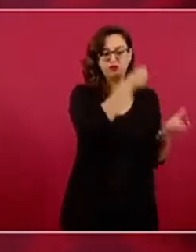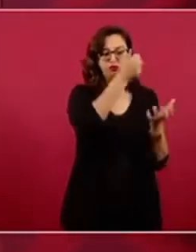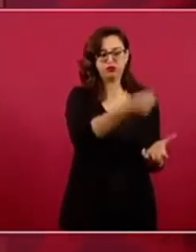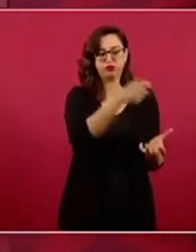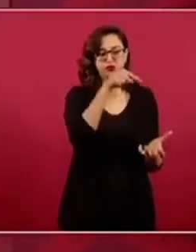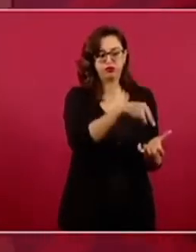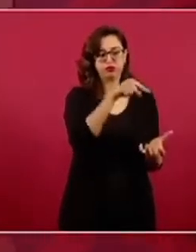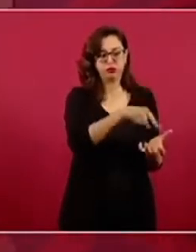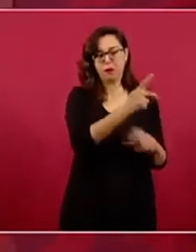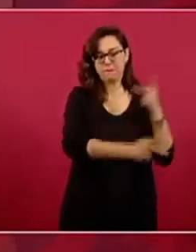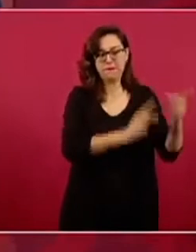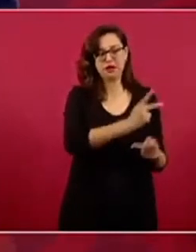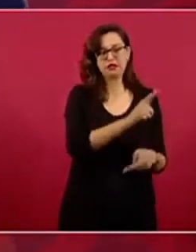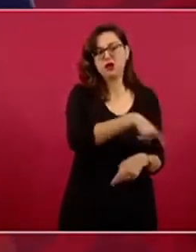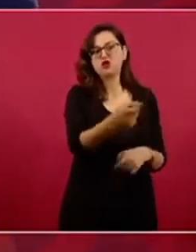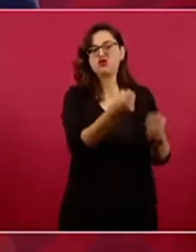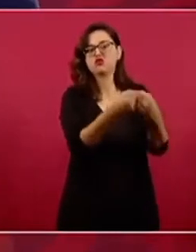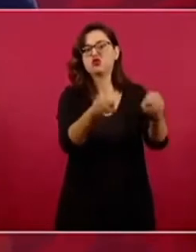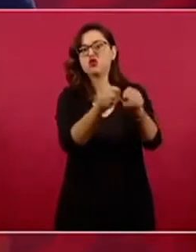que lo que tenían otros socios,